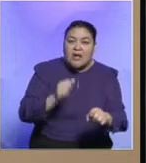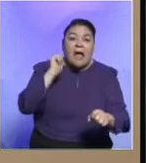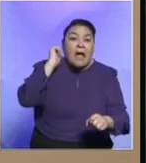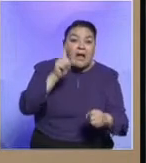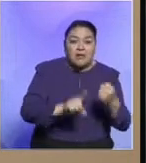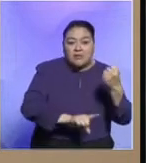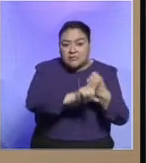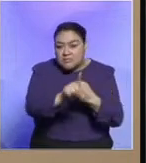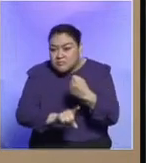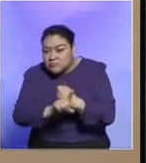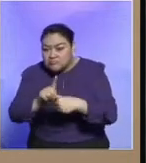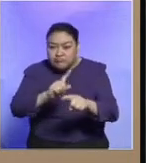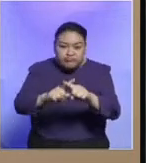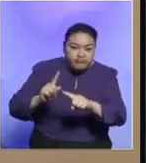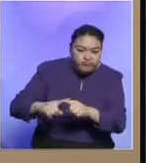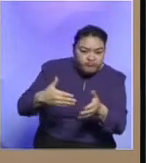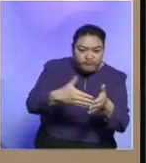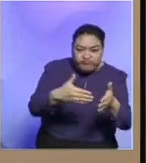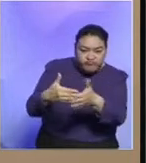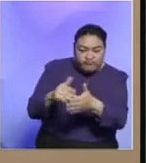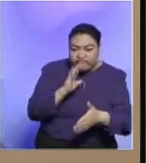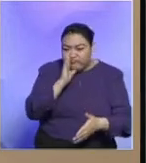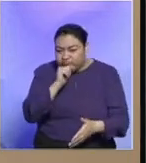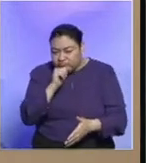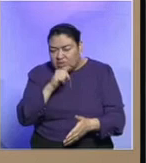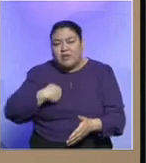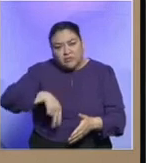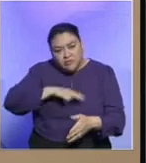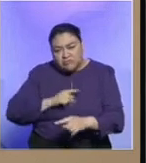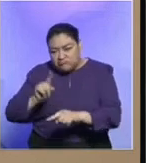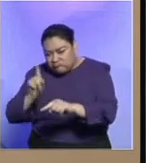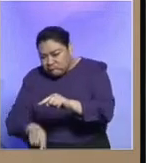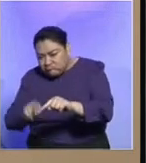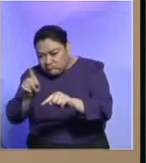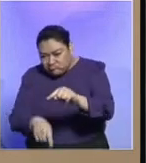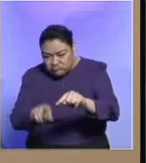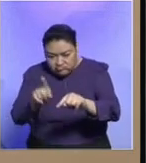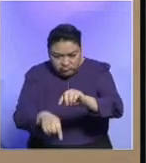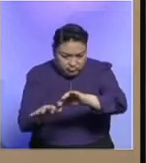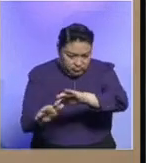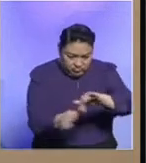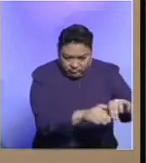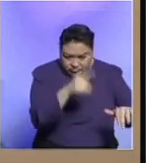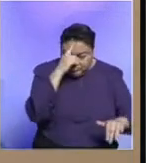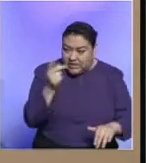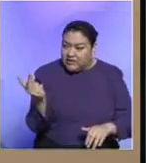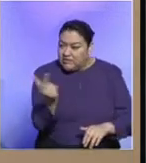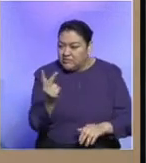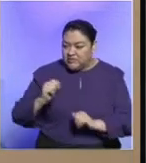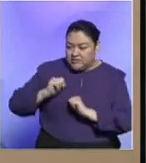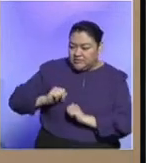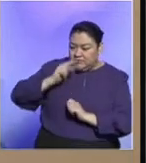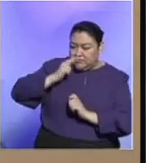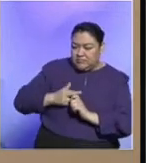cualquier obstáculo legal o procesal que impida a las autoridades ejercer